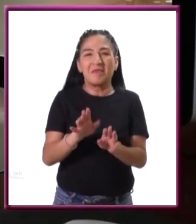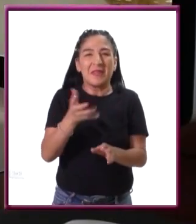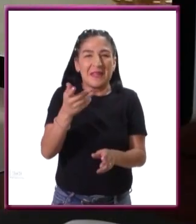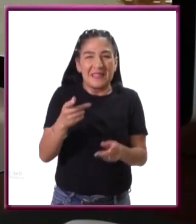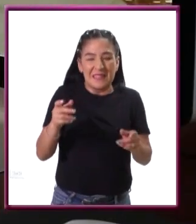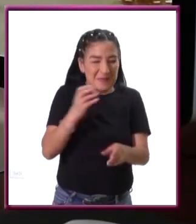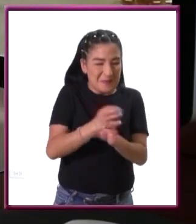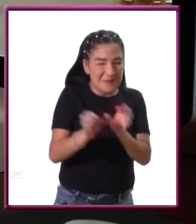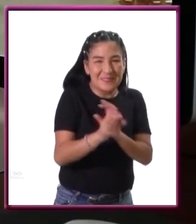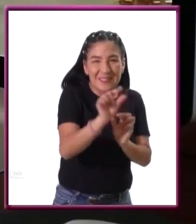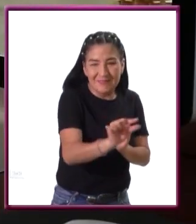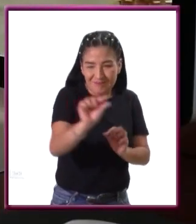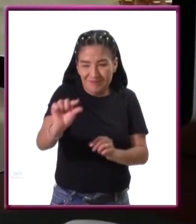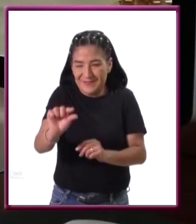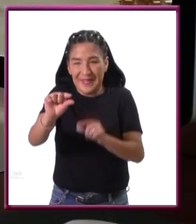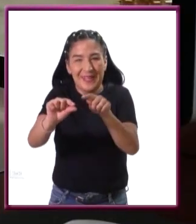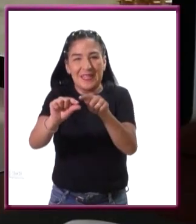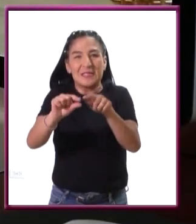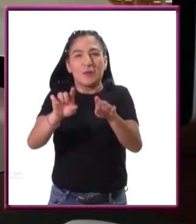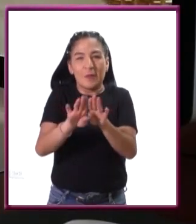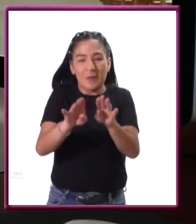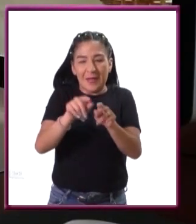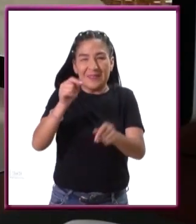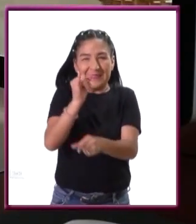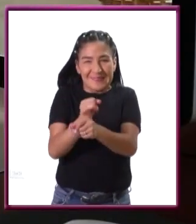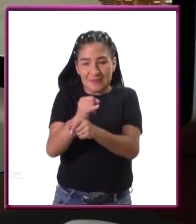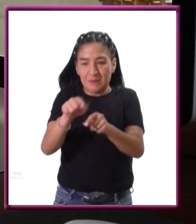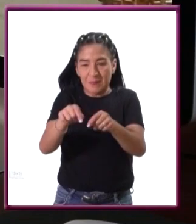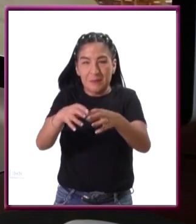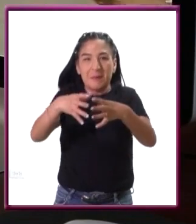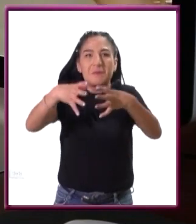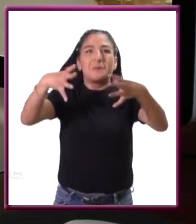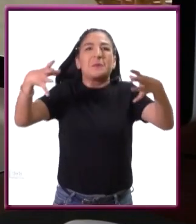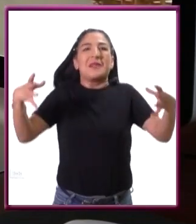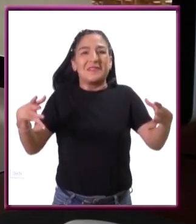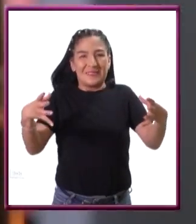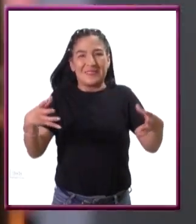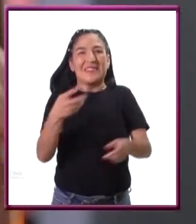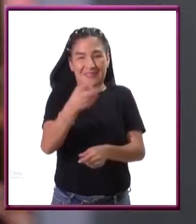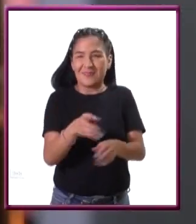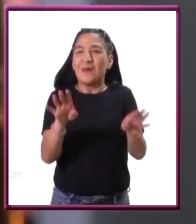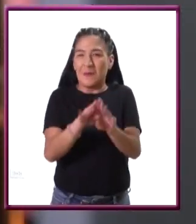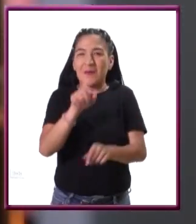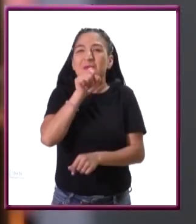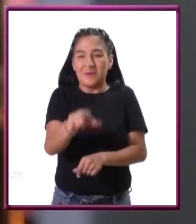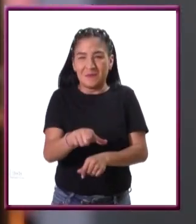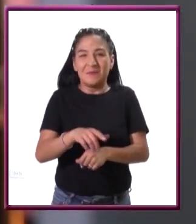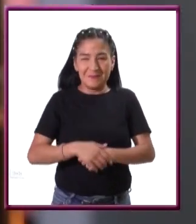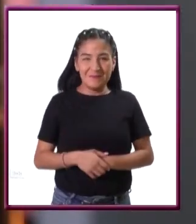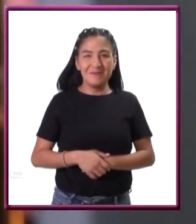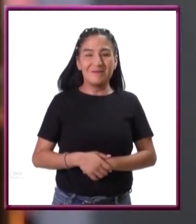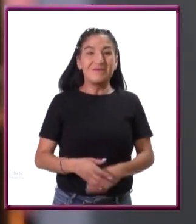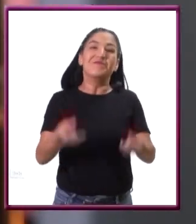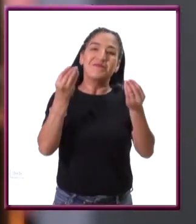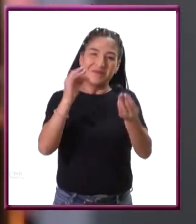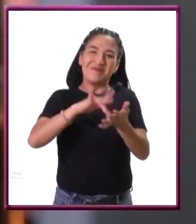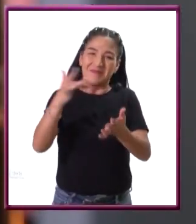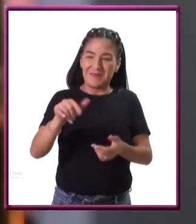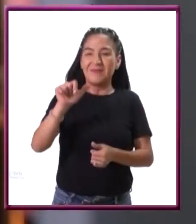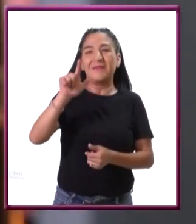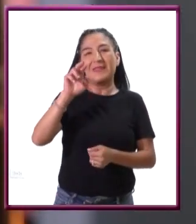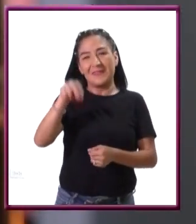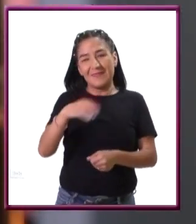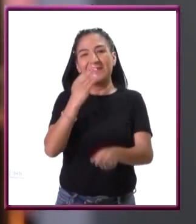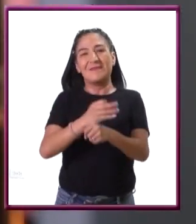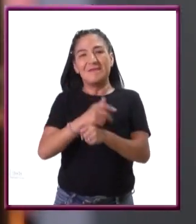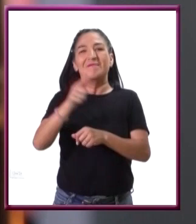y buscar la manera de extenderlo y generalizarlo. Y siempre la misma, ¿no? Exacto. Pues muchas gracias, Alan, por estar con nosotros. Fue muy